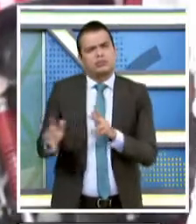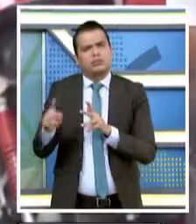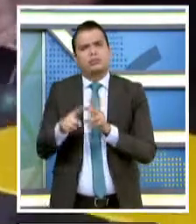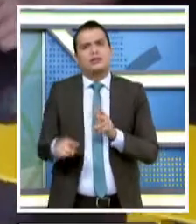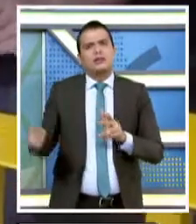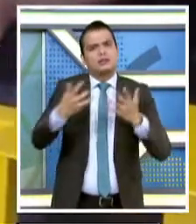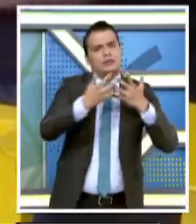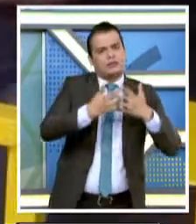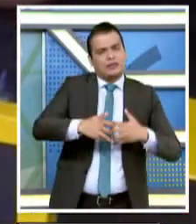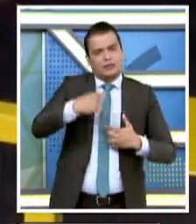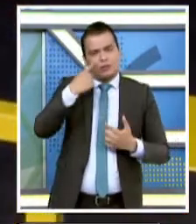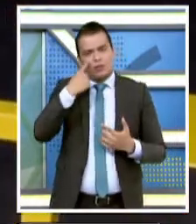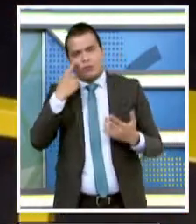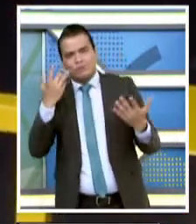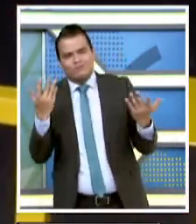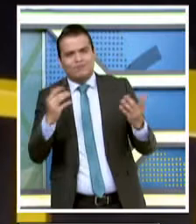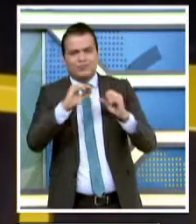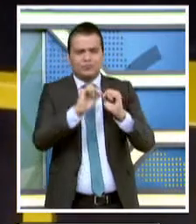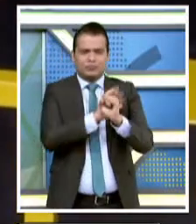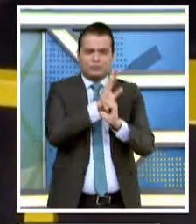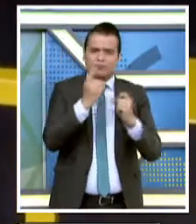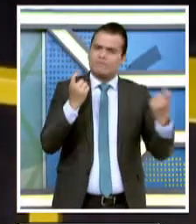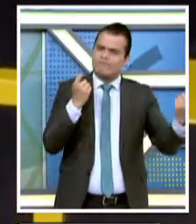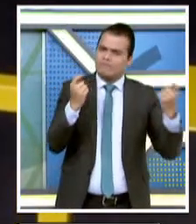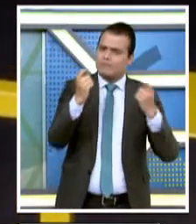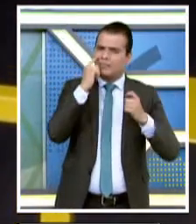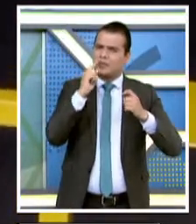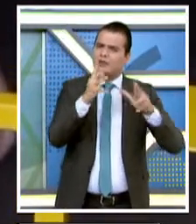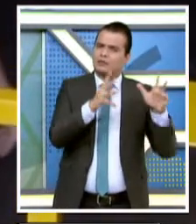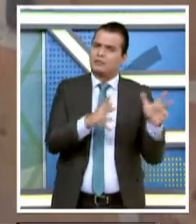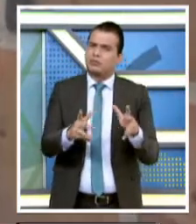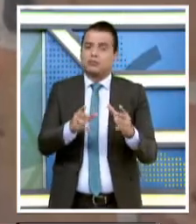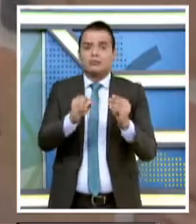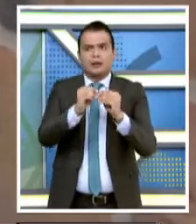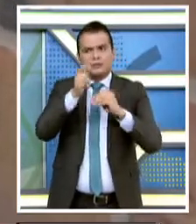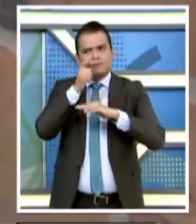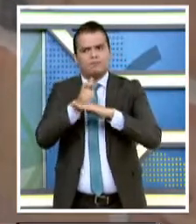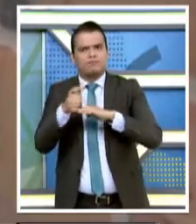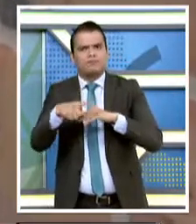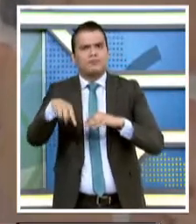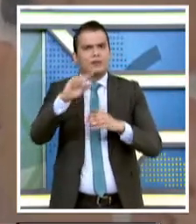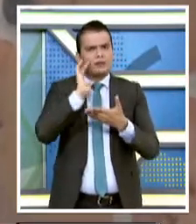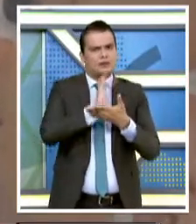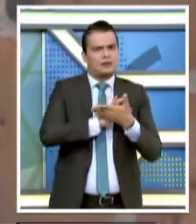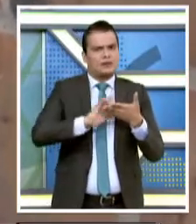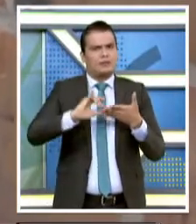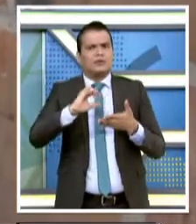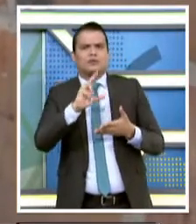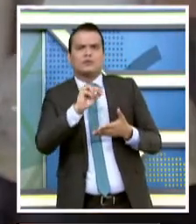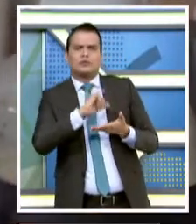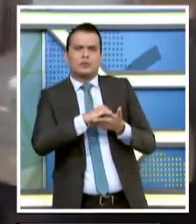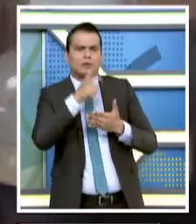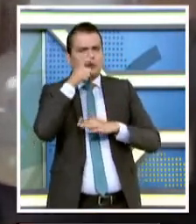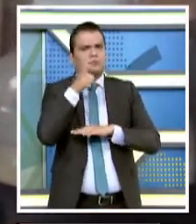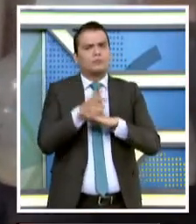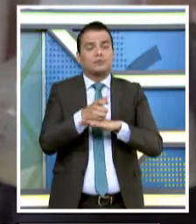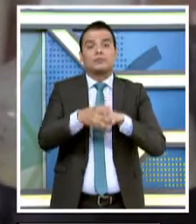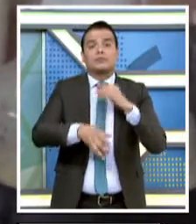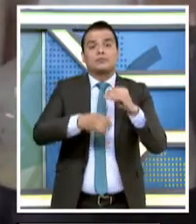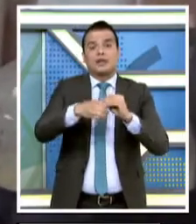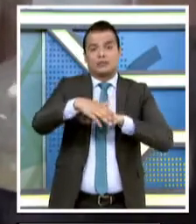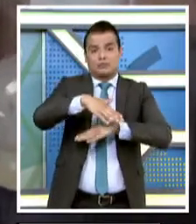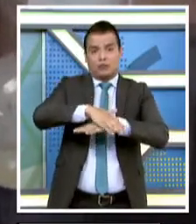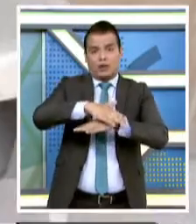las empresas, esto con el fin de hacer seguimiento para que no se dejen de cumplir las medidas de bioseguridad. También anunciaron que en horas de la